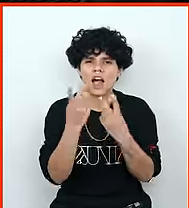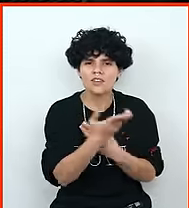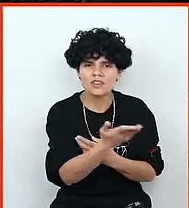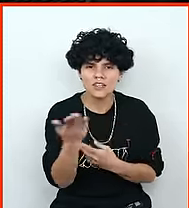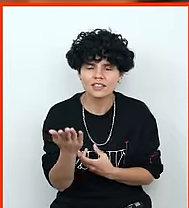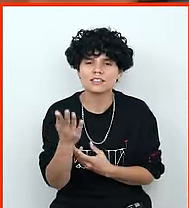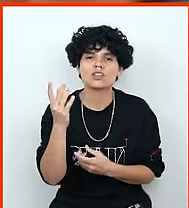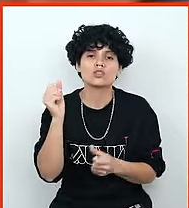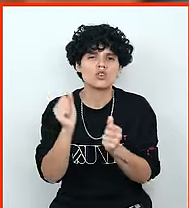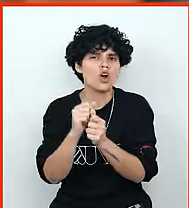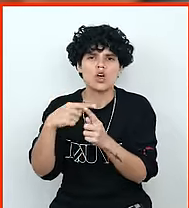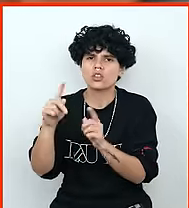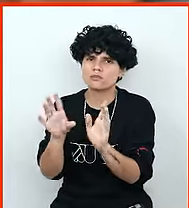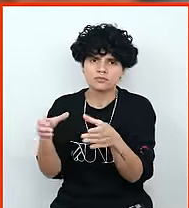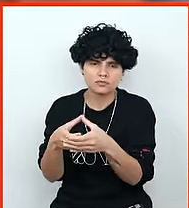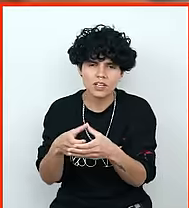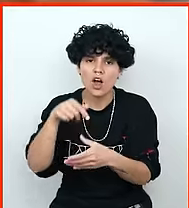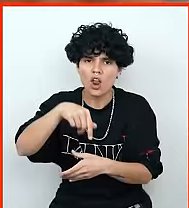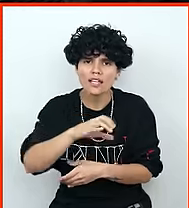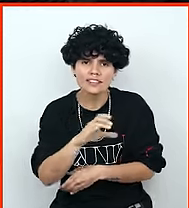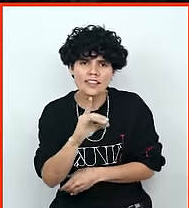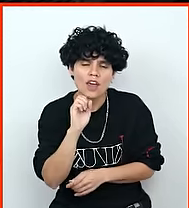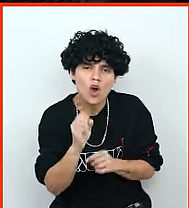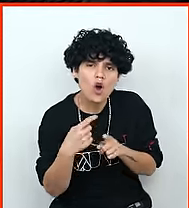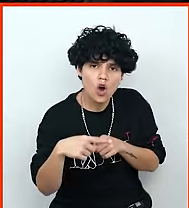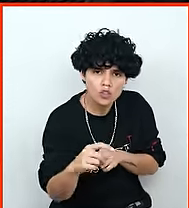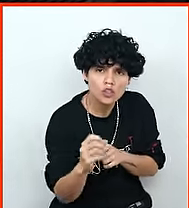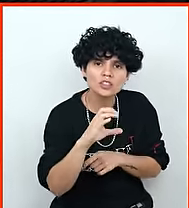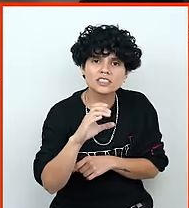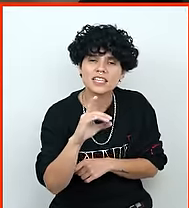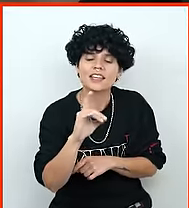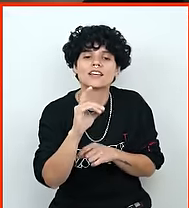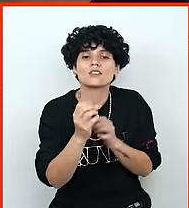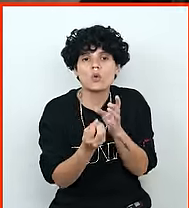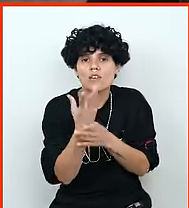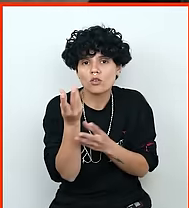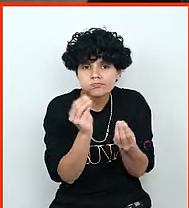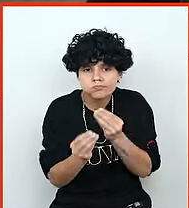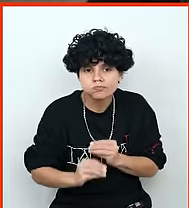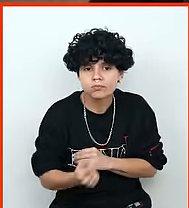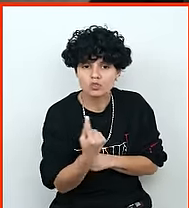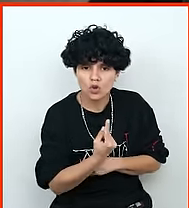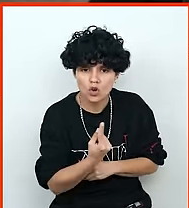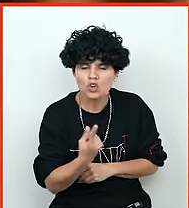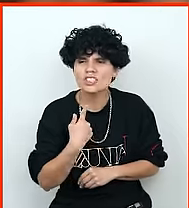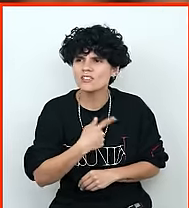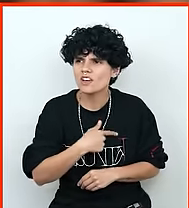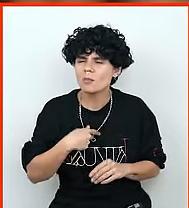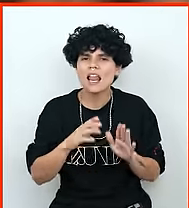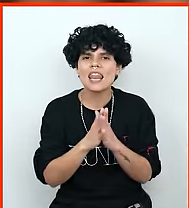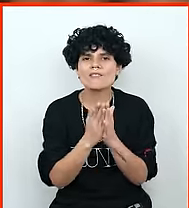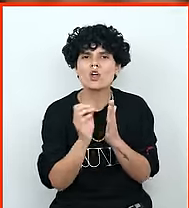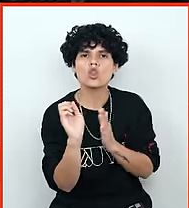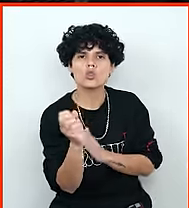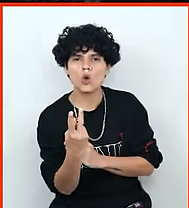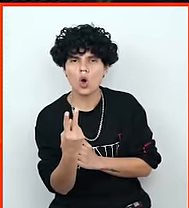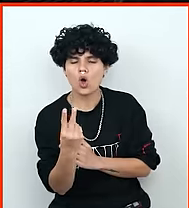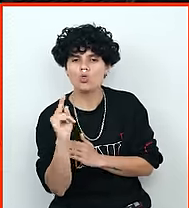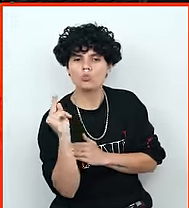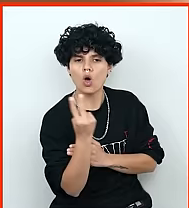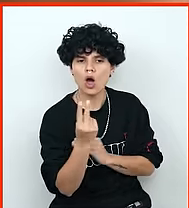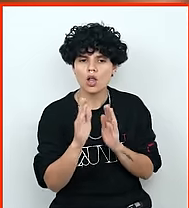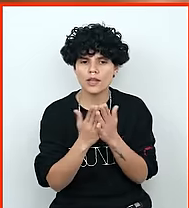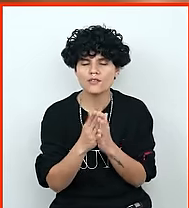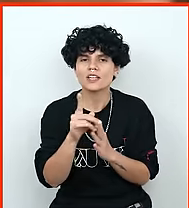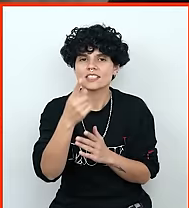Hoy se encuentra preparando su nuevo disco solista, que llevará el nombre de El Libro Mudo, ¿no? El Libro Mudo, del cual ya